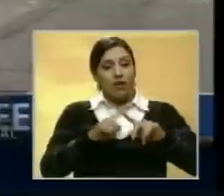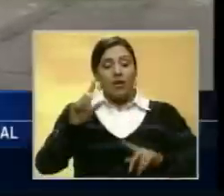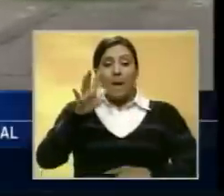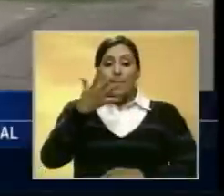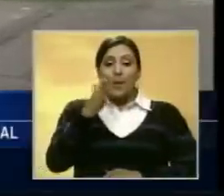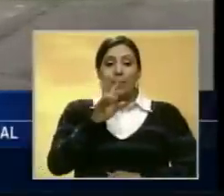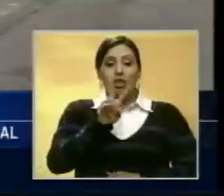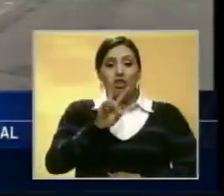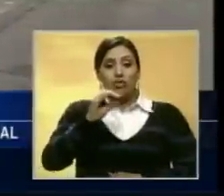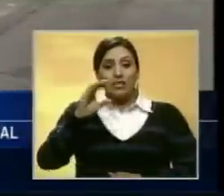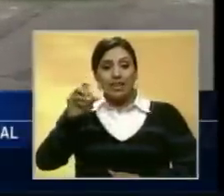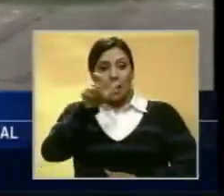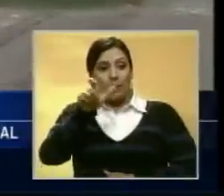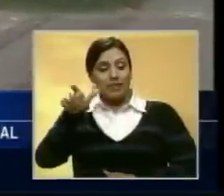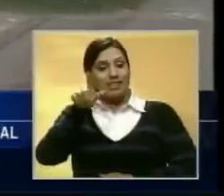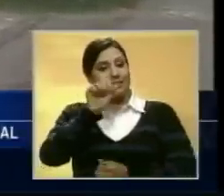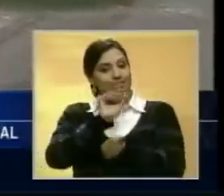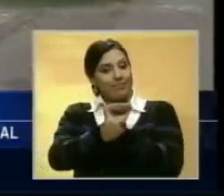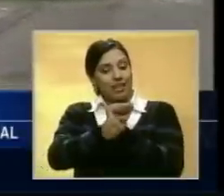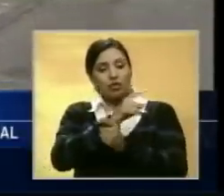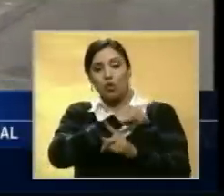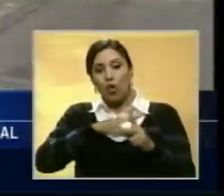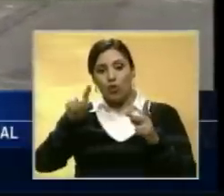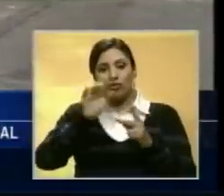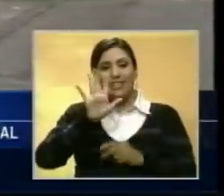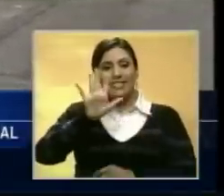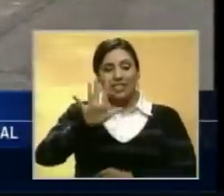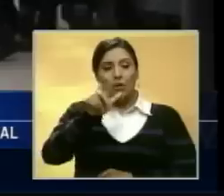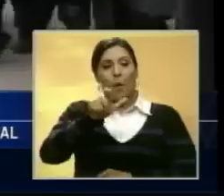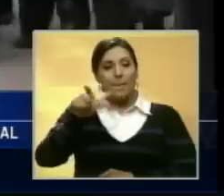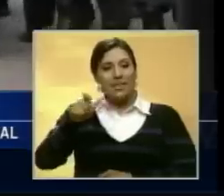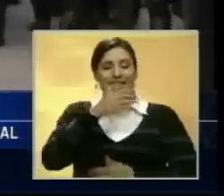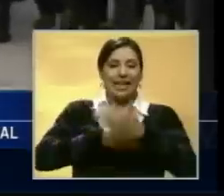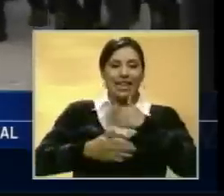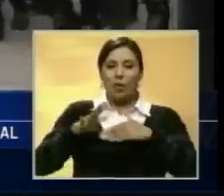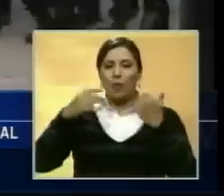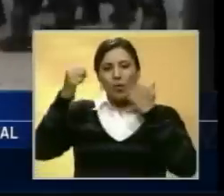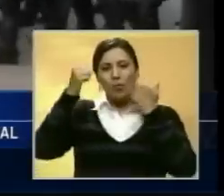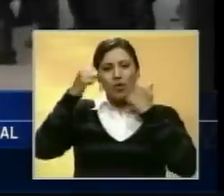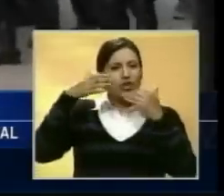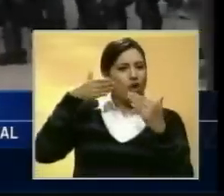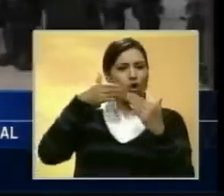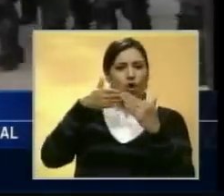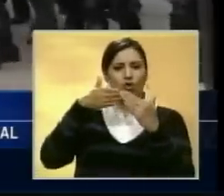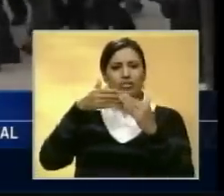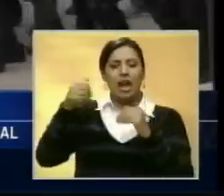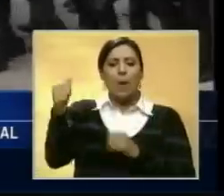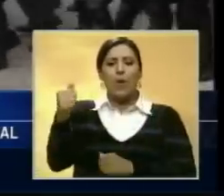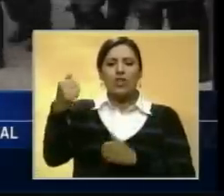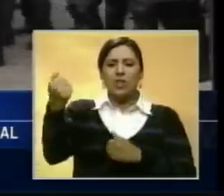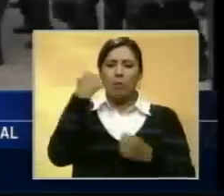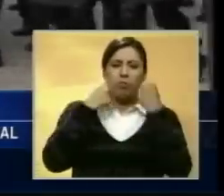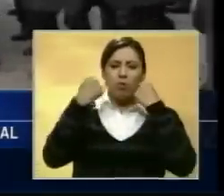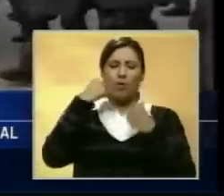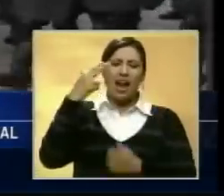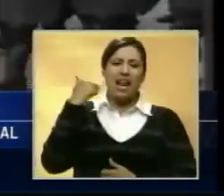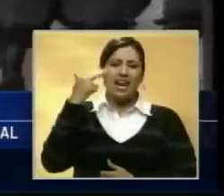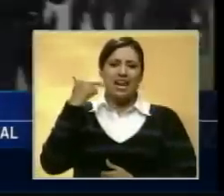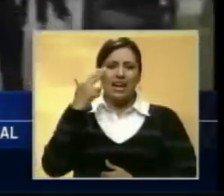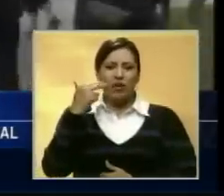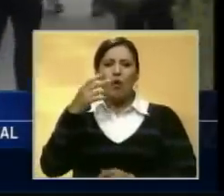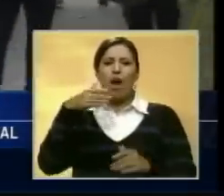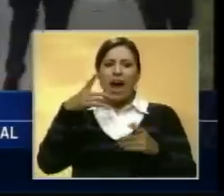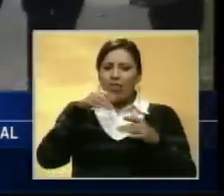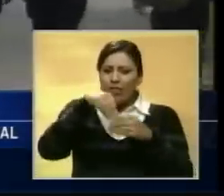Al menos 200 personas están detenidas y 5 agentes resultaron heridos durante protestas en contra de la violencia policial realizadas en varias ciudades de